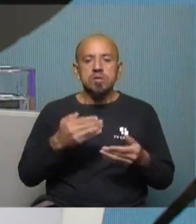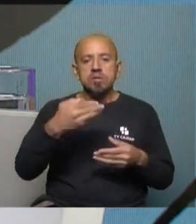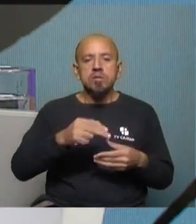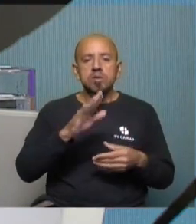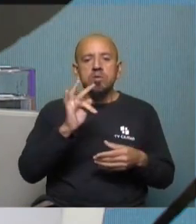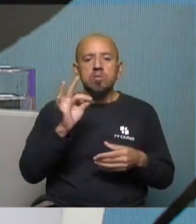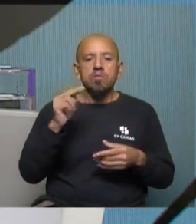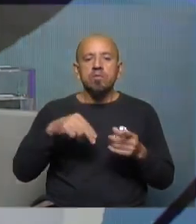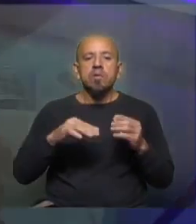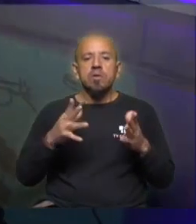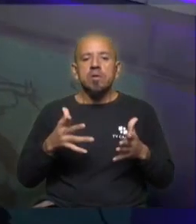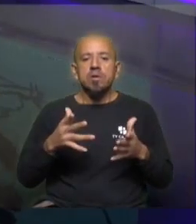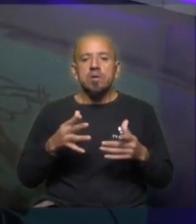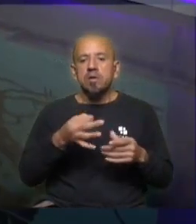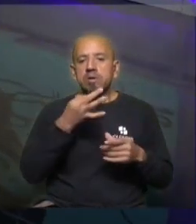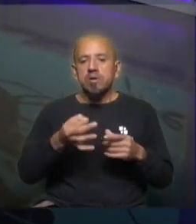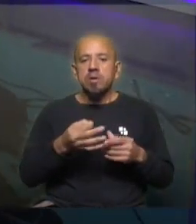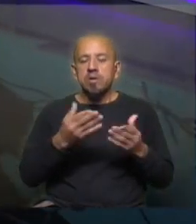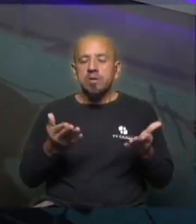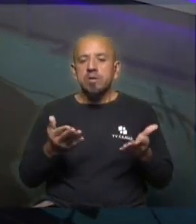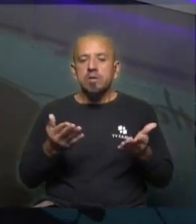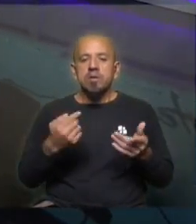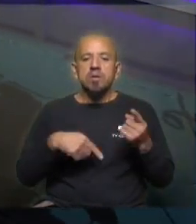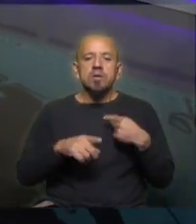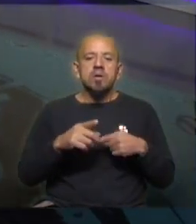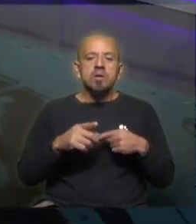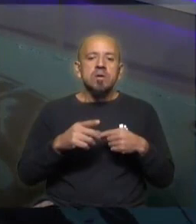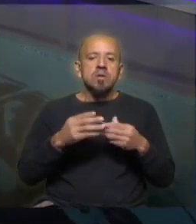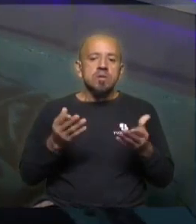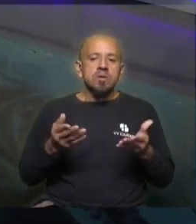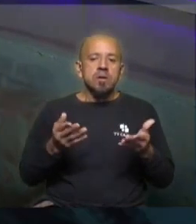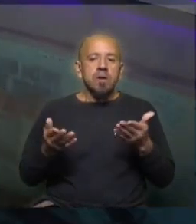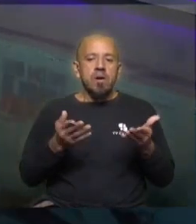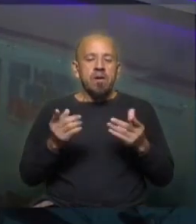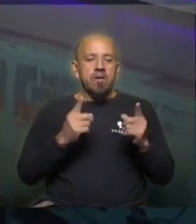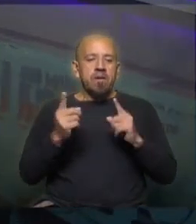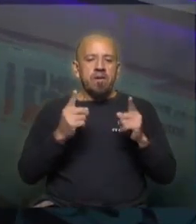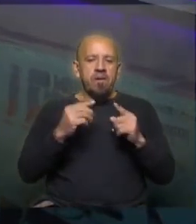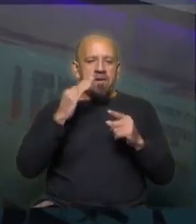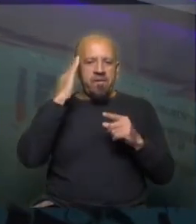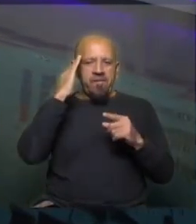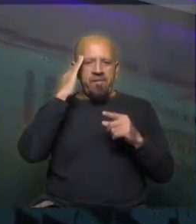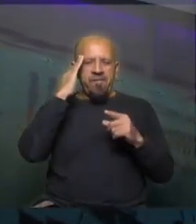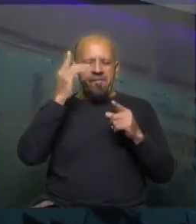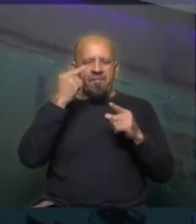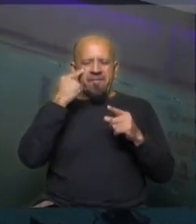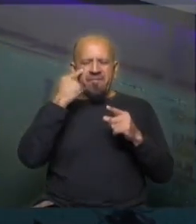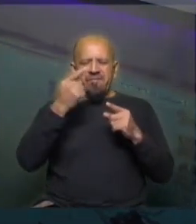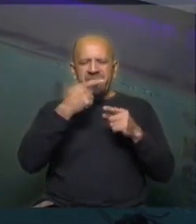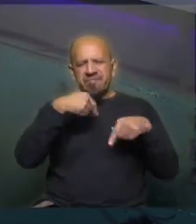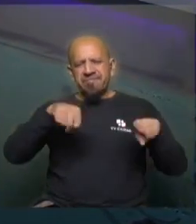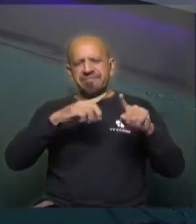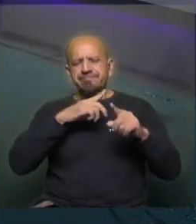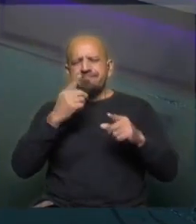frente al rey y demás que ese que te permite interpelar este por lo menos para quienes más o menos lo manejamos este permite interpelar un montón de cosas